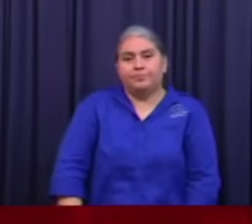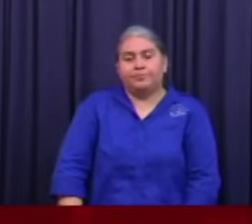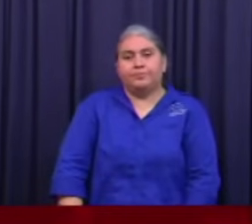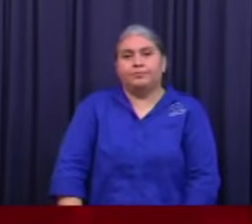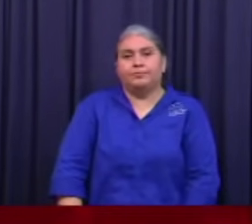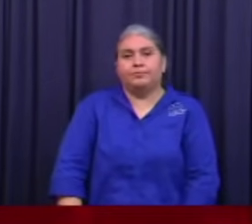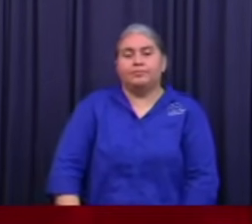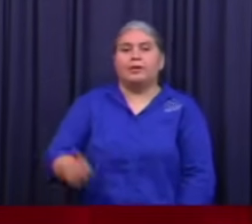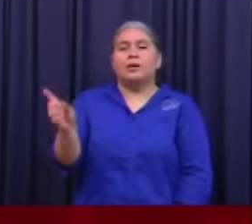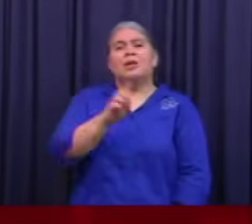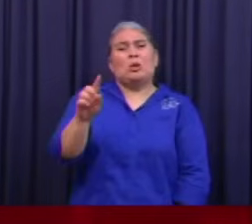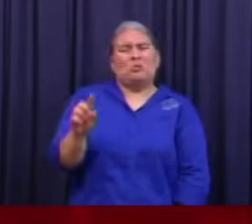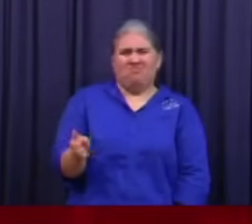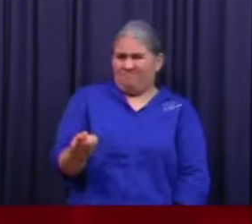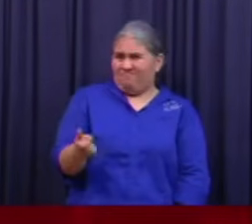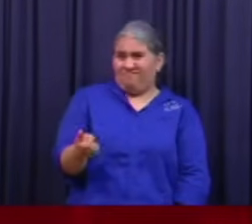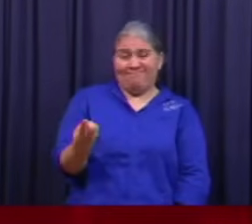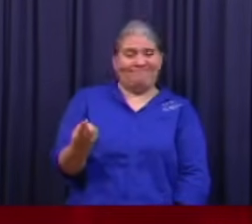a los que